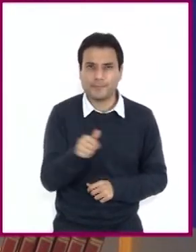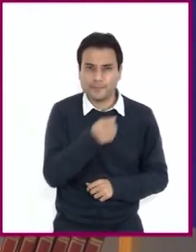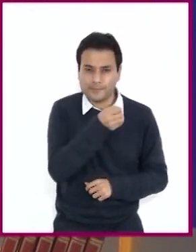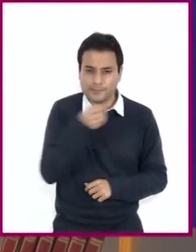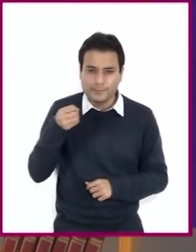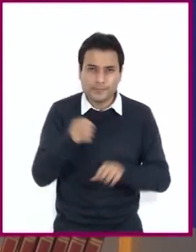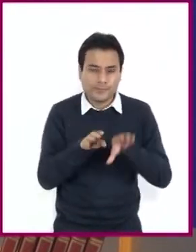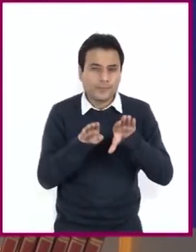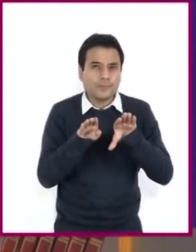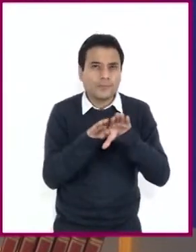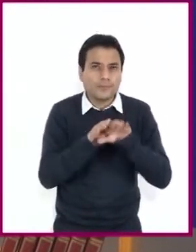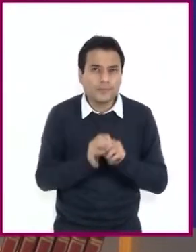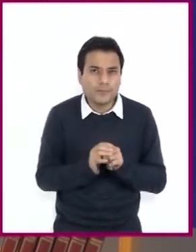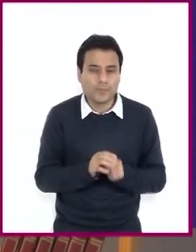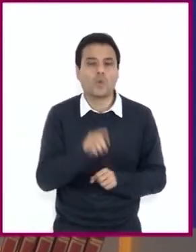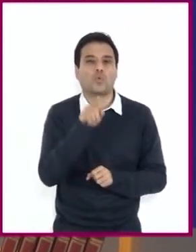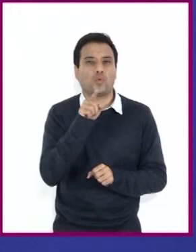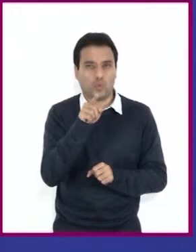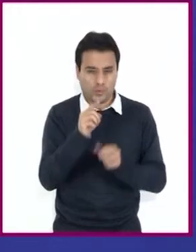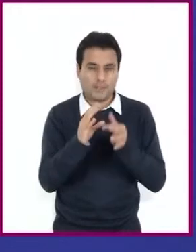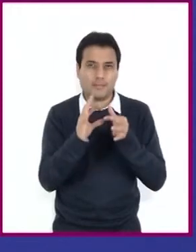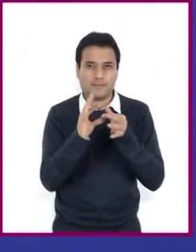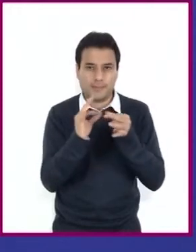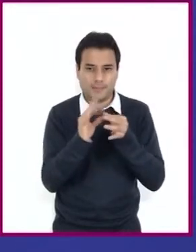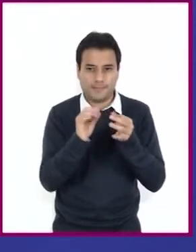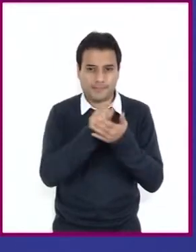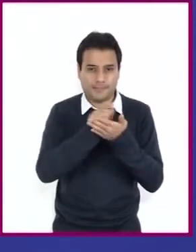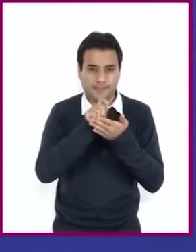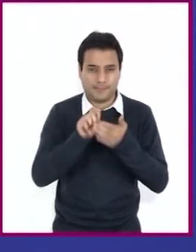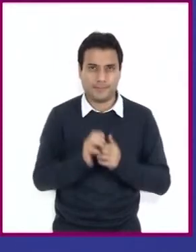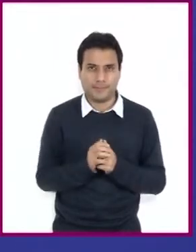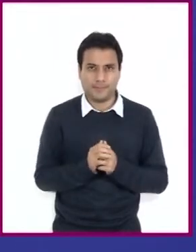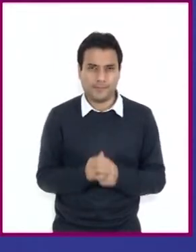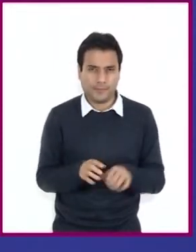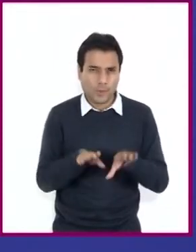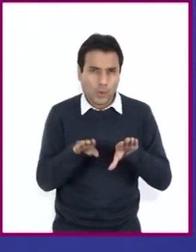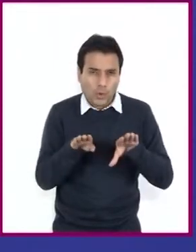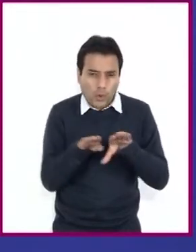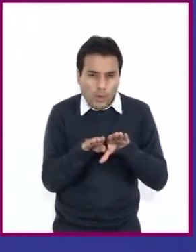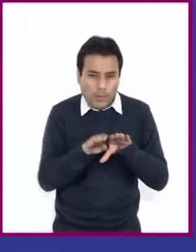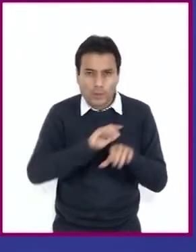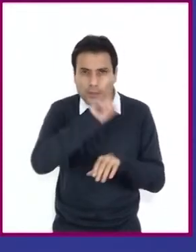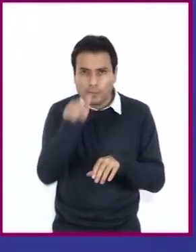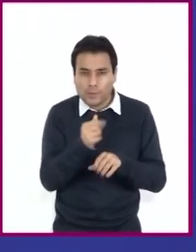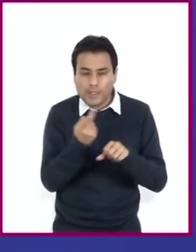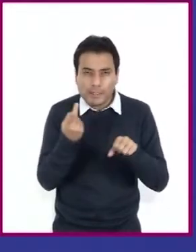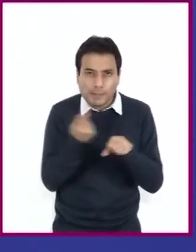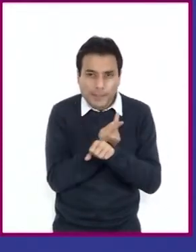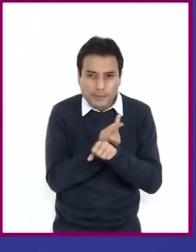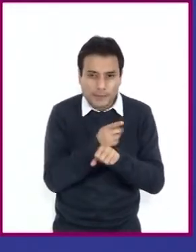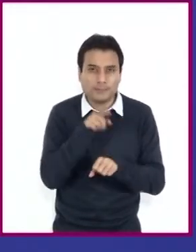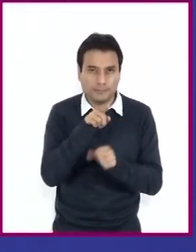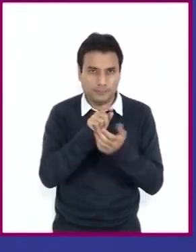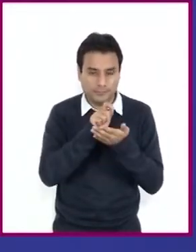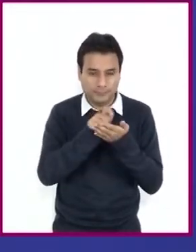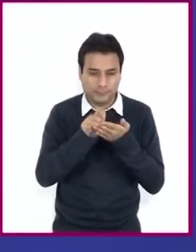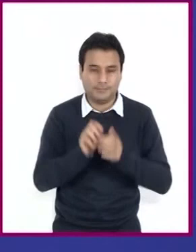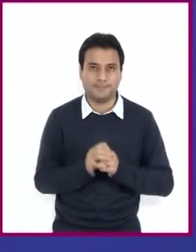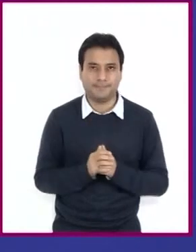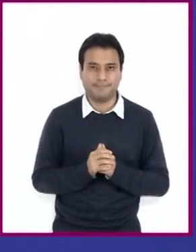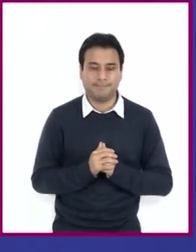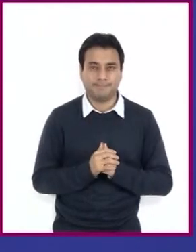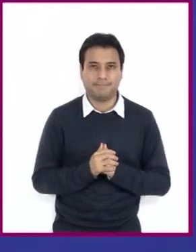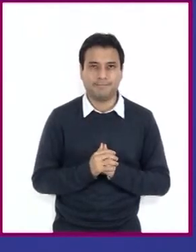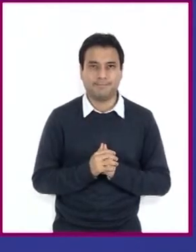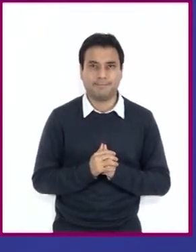siguieron, tratando de explicar las causas y consecuencias de lo que observaron y utilizando la información que